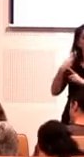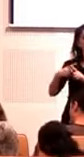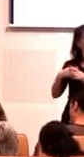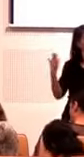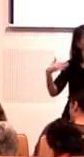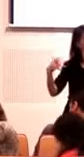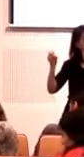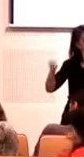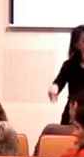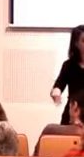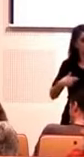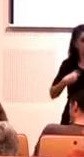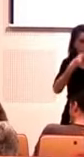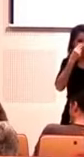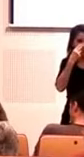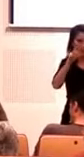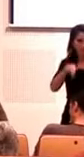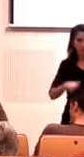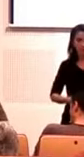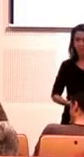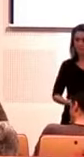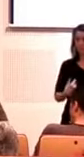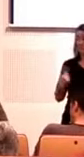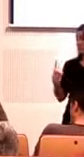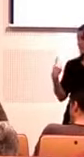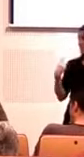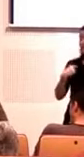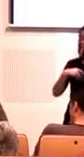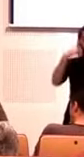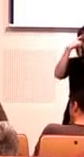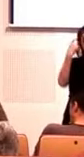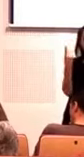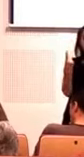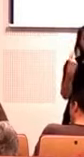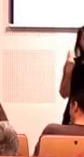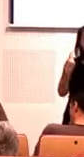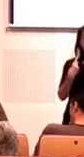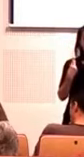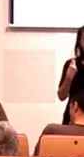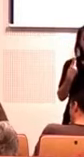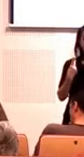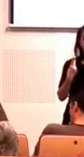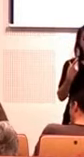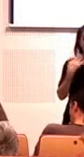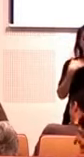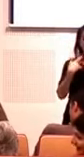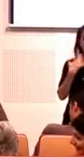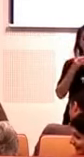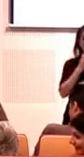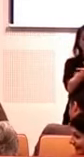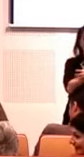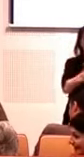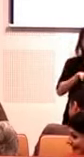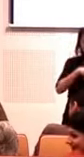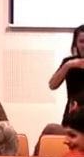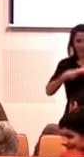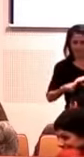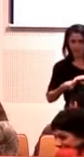también. Me acuerdo que cuando hablamos las dos de que habría que hacer algunos adaptados. Te puedes. Sí, de hecho, sí